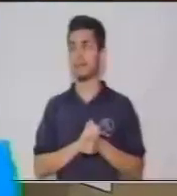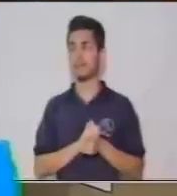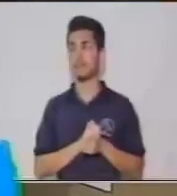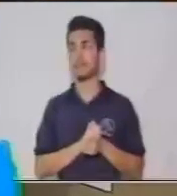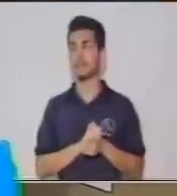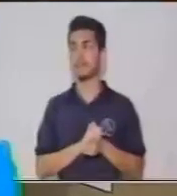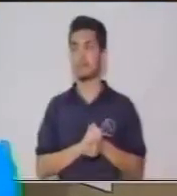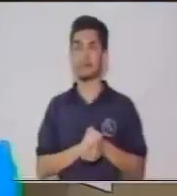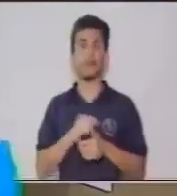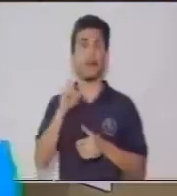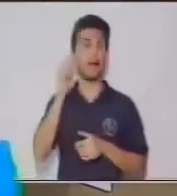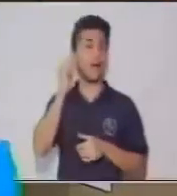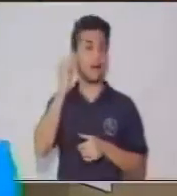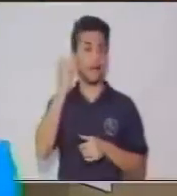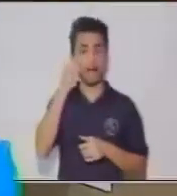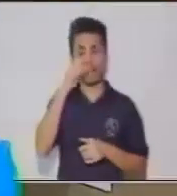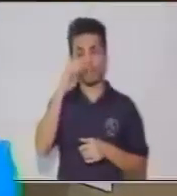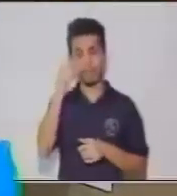gata